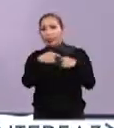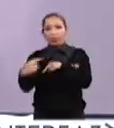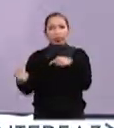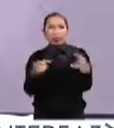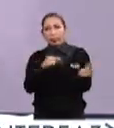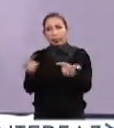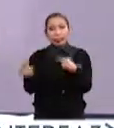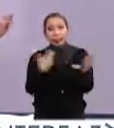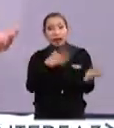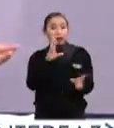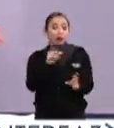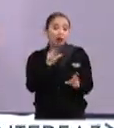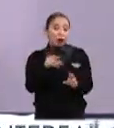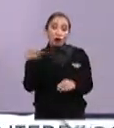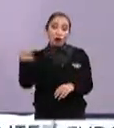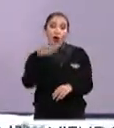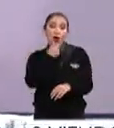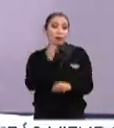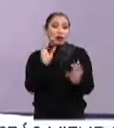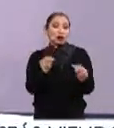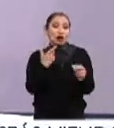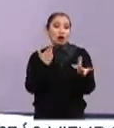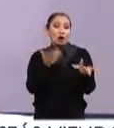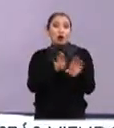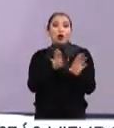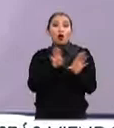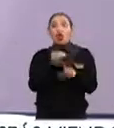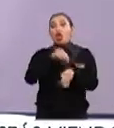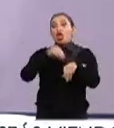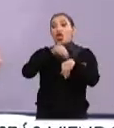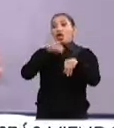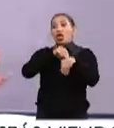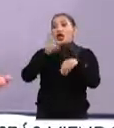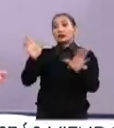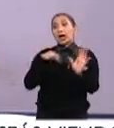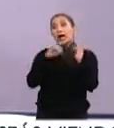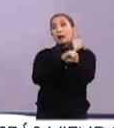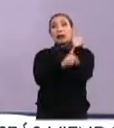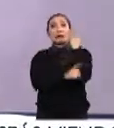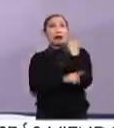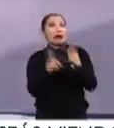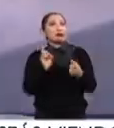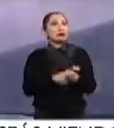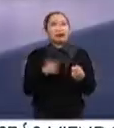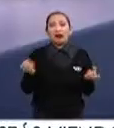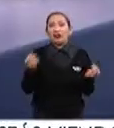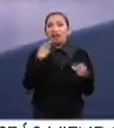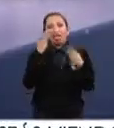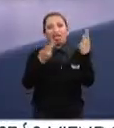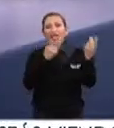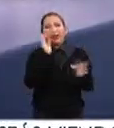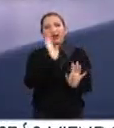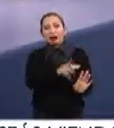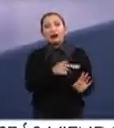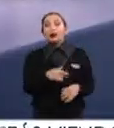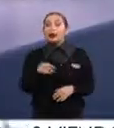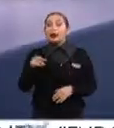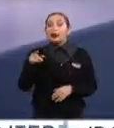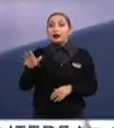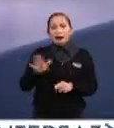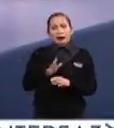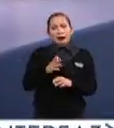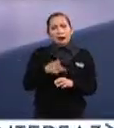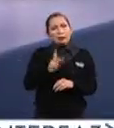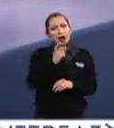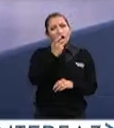la discusión ahí de, pues es que los hombres no te van a salir con el pretexto de ya me embaracé, cosas así, los tienes que dejar. Pero en